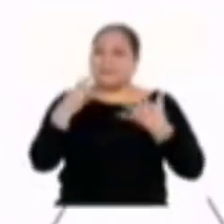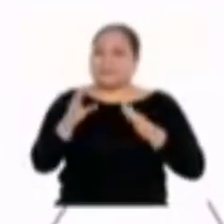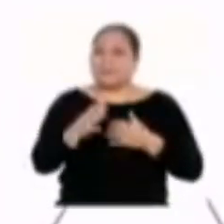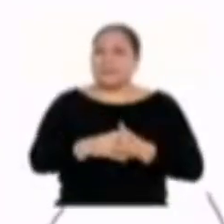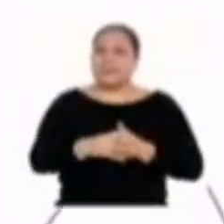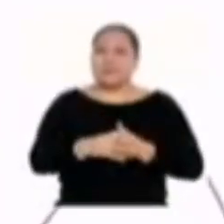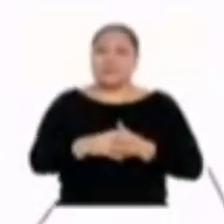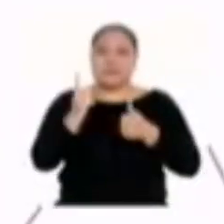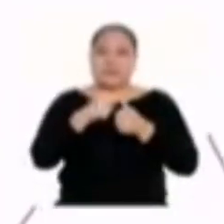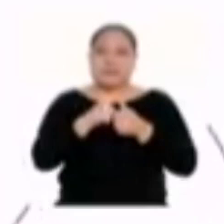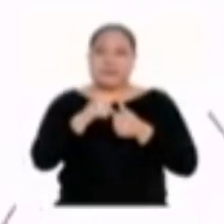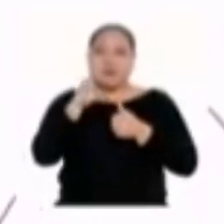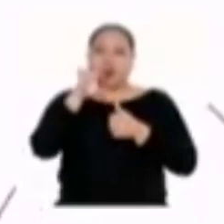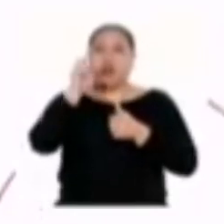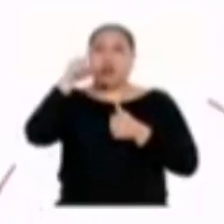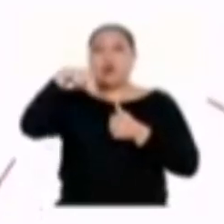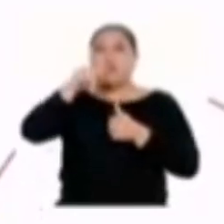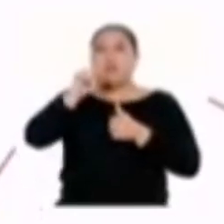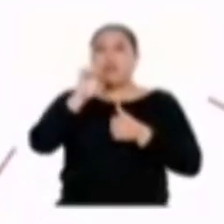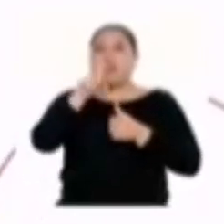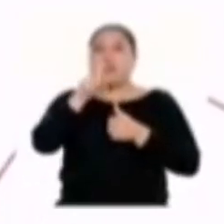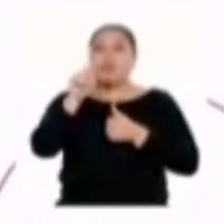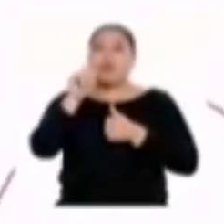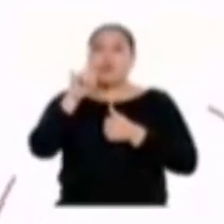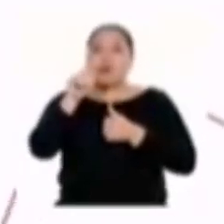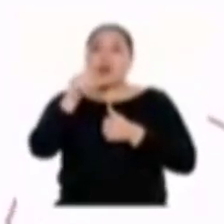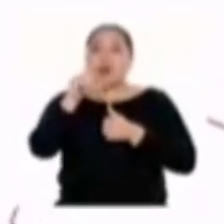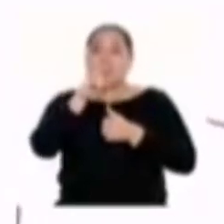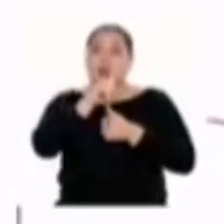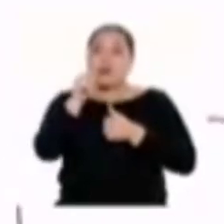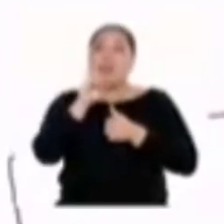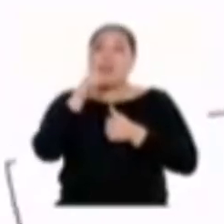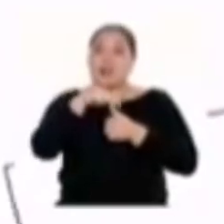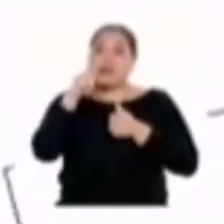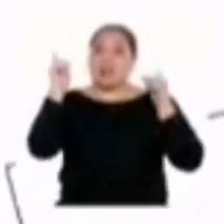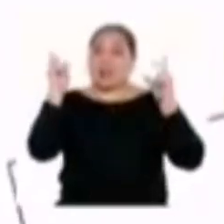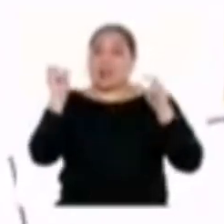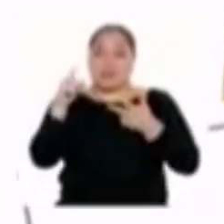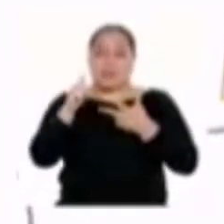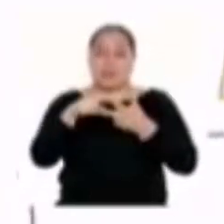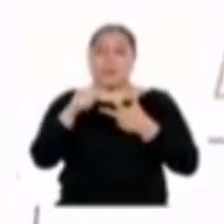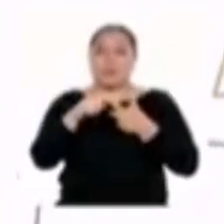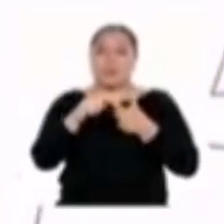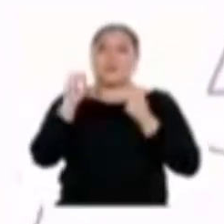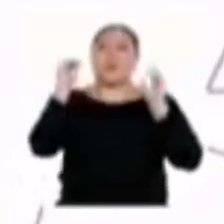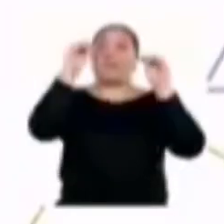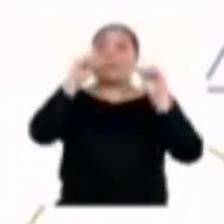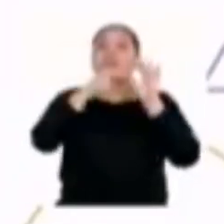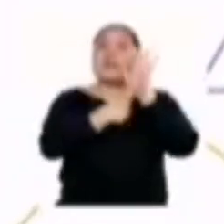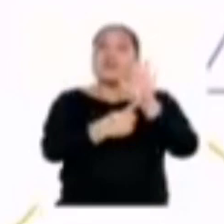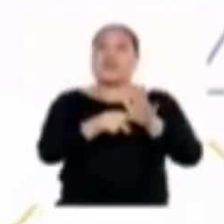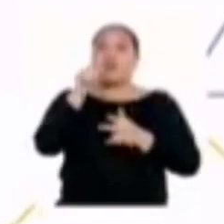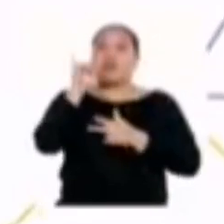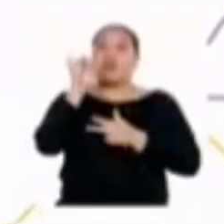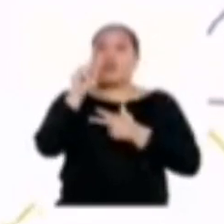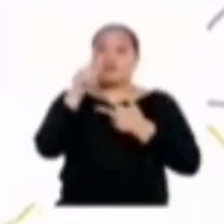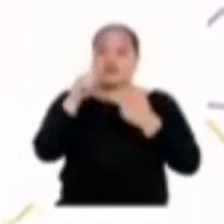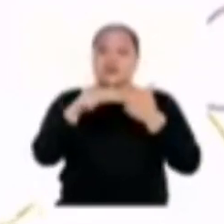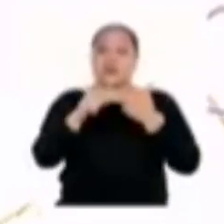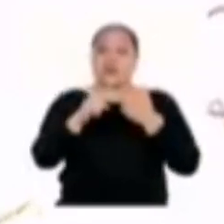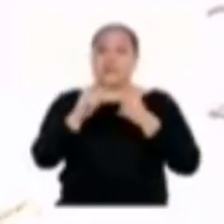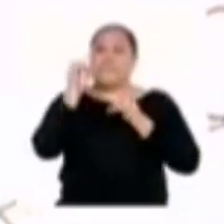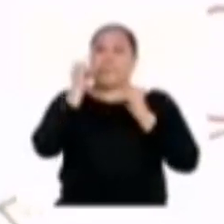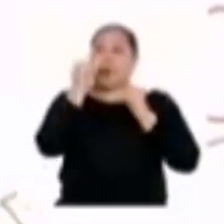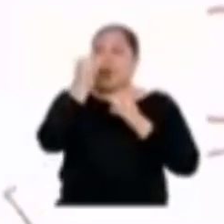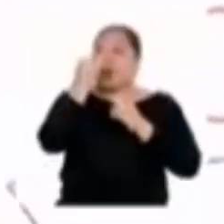Entonces, primero contextualizo el tema, que debe ser polémico. Luego presento mi tesis y al final menciono las